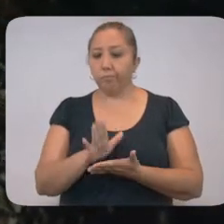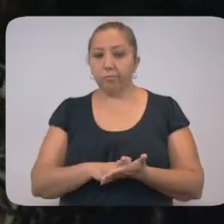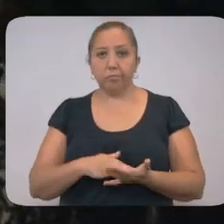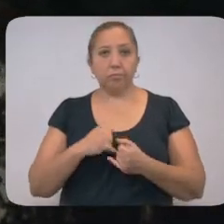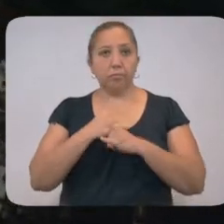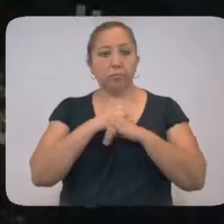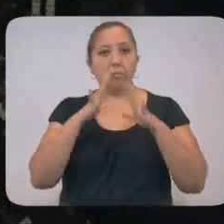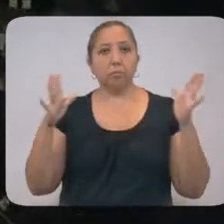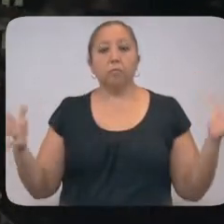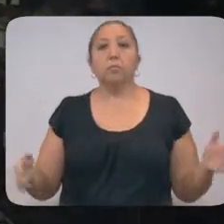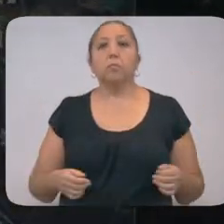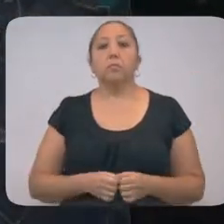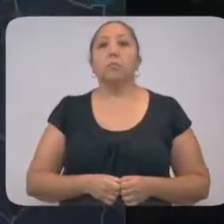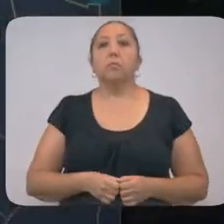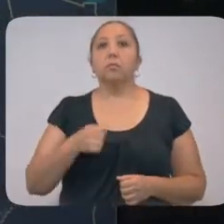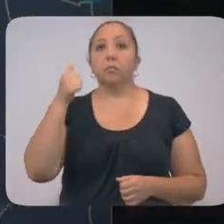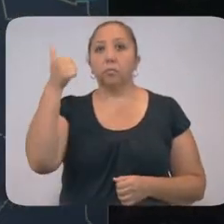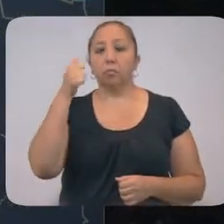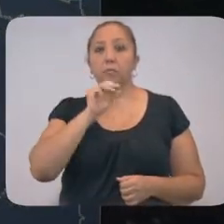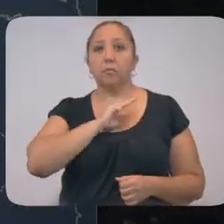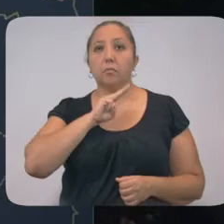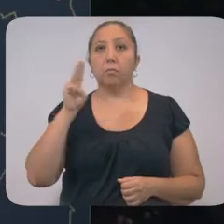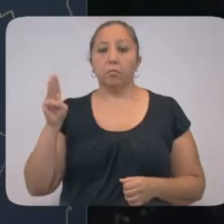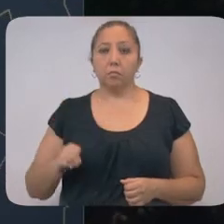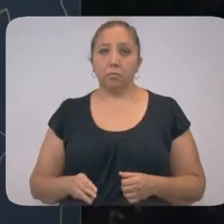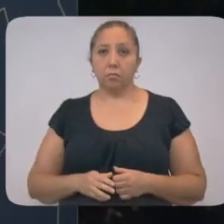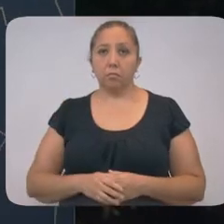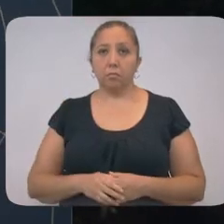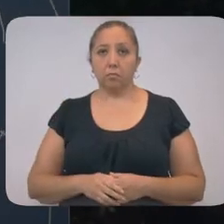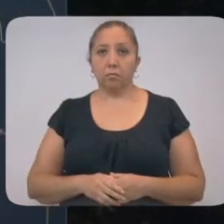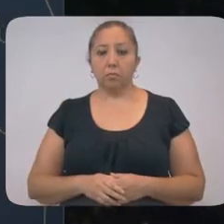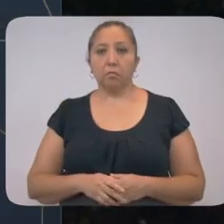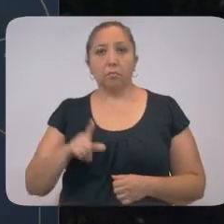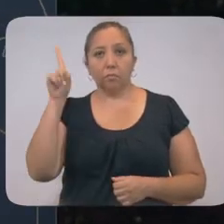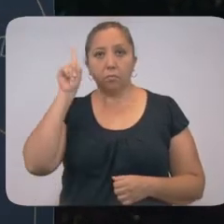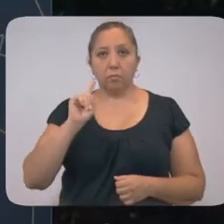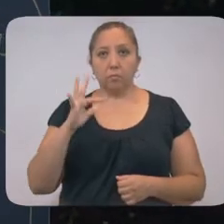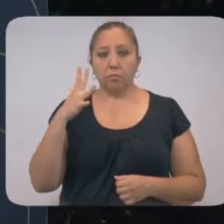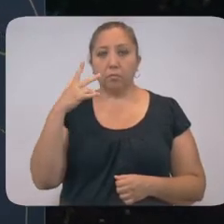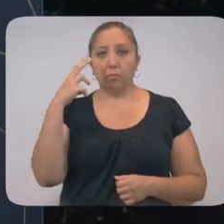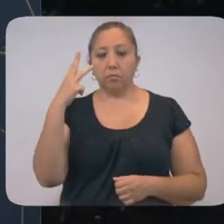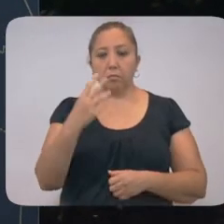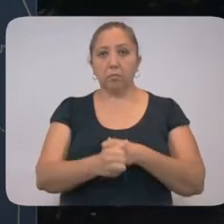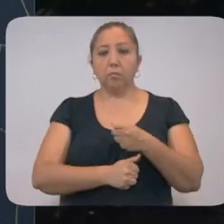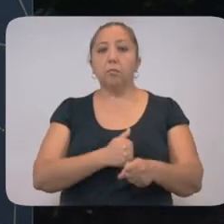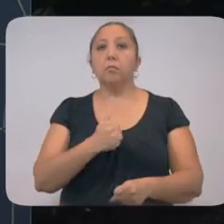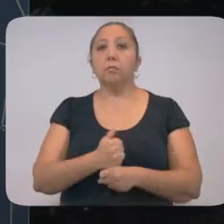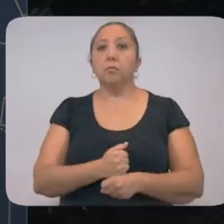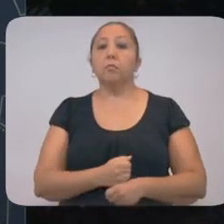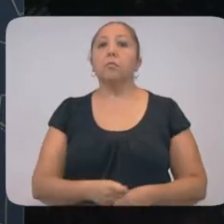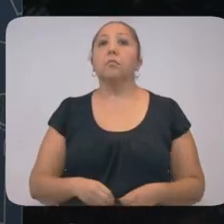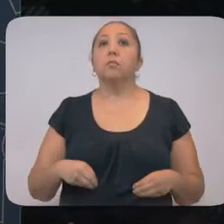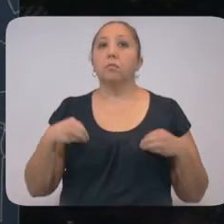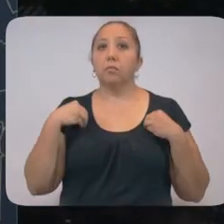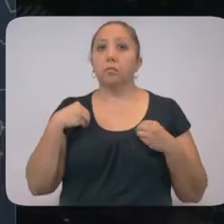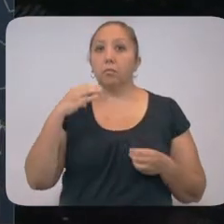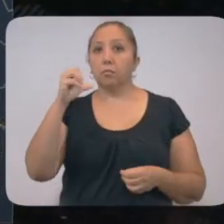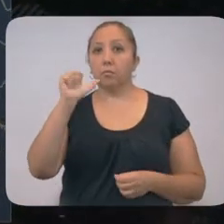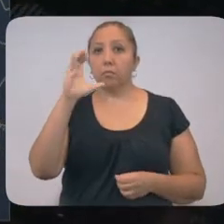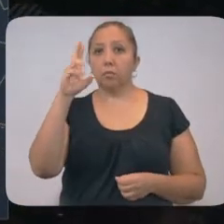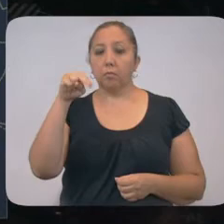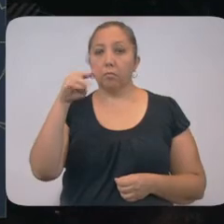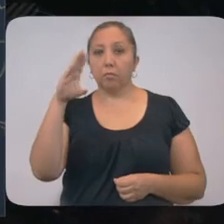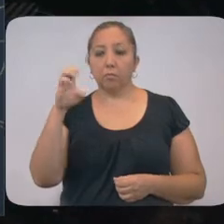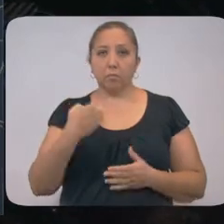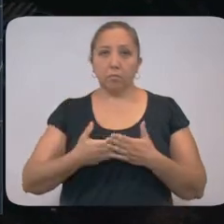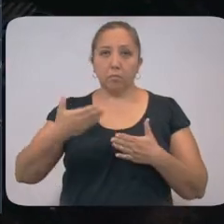en este parte médico informamos de 6 fallecimientos. Mujer de 53 años de edad, originaria y residente de Acanqué,